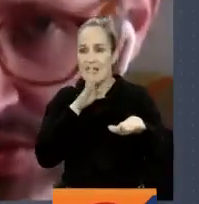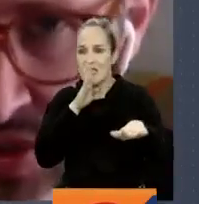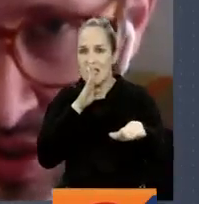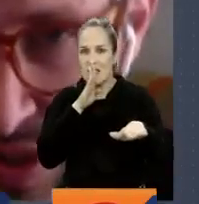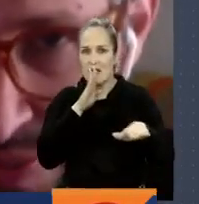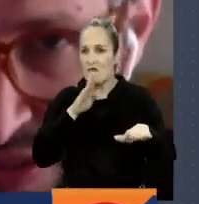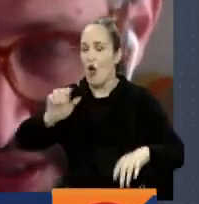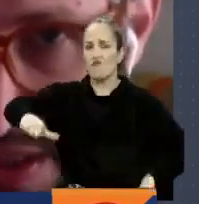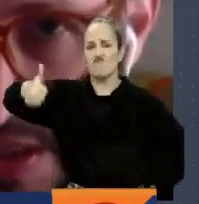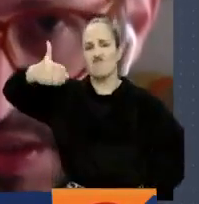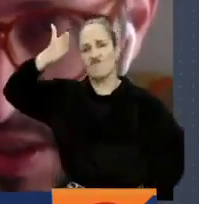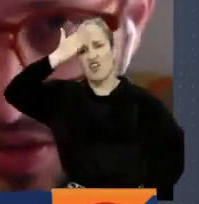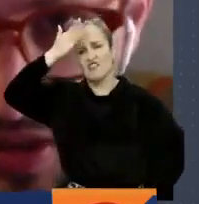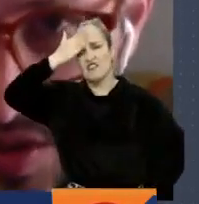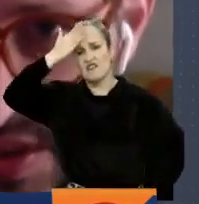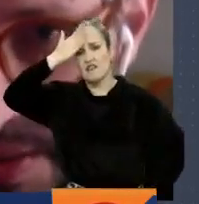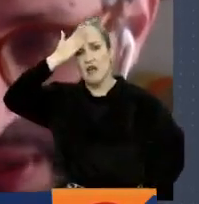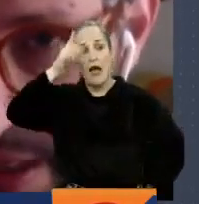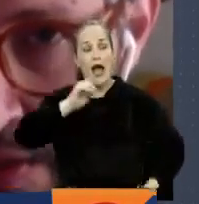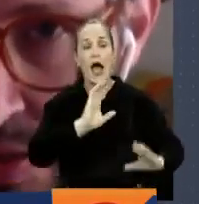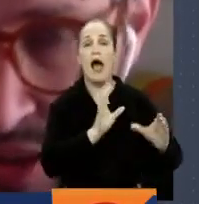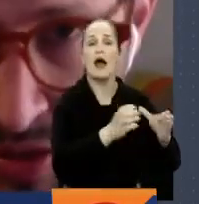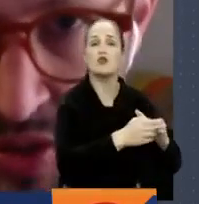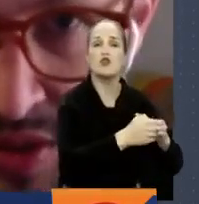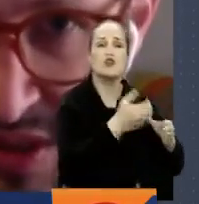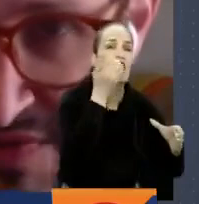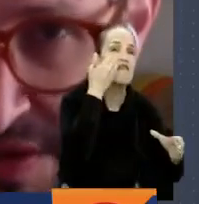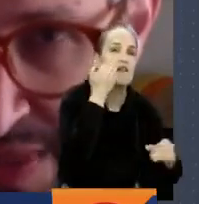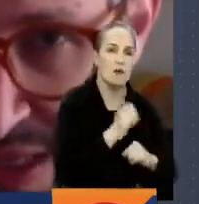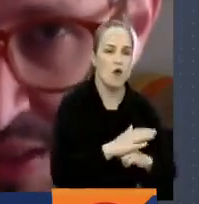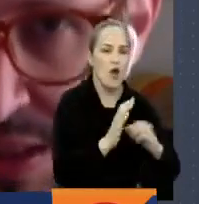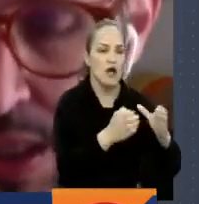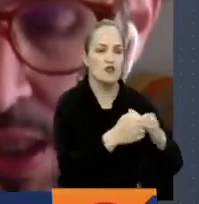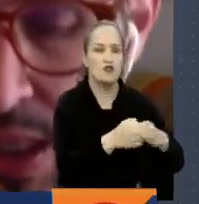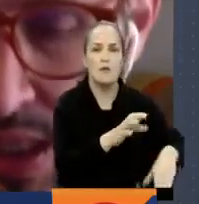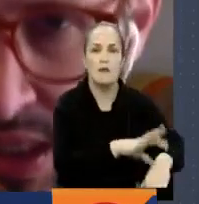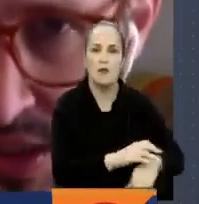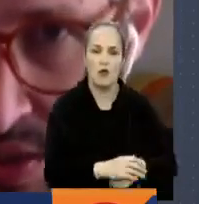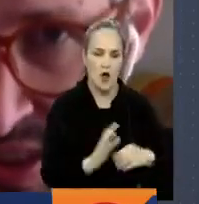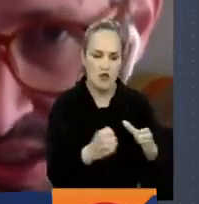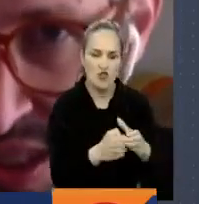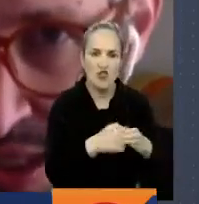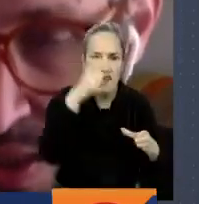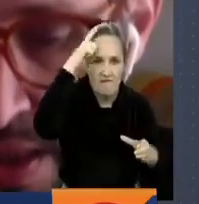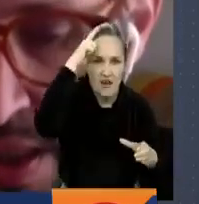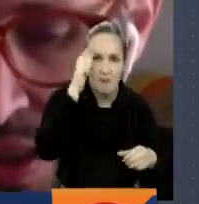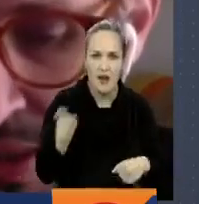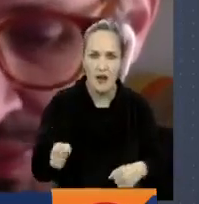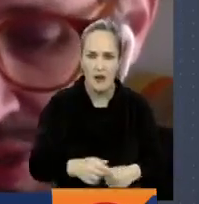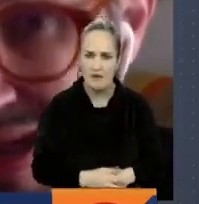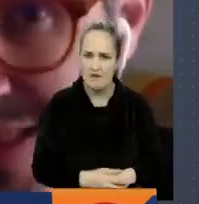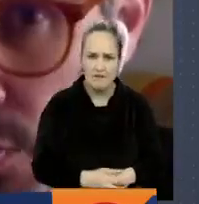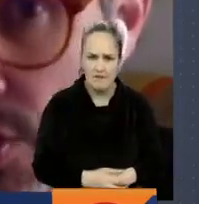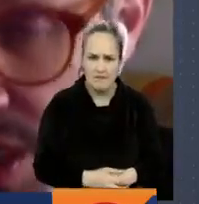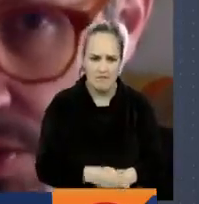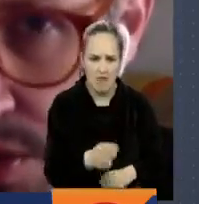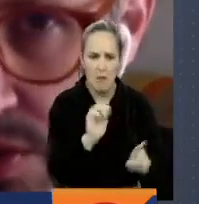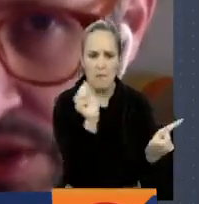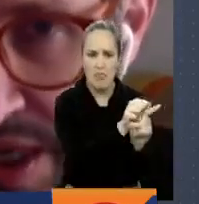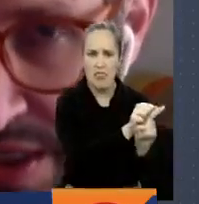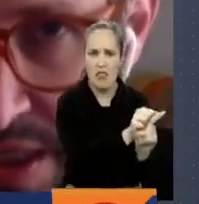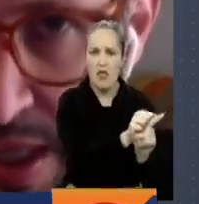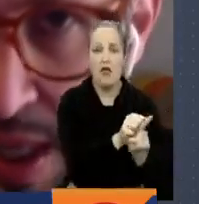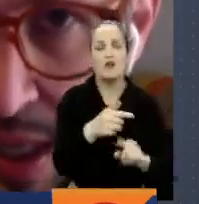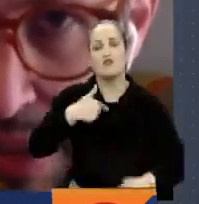de asociaciones de pacientes de asociaciones de médicos de asociaciones de enfermeras sino que se estn eh atribuyendo